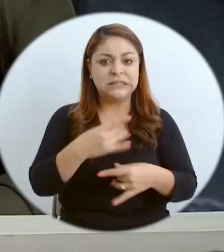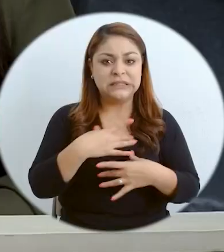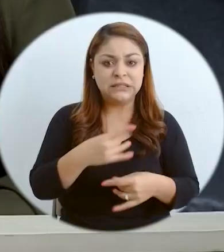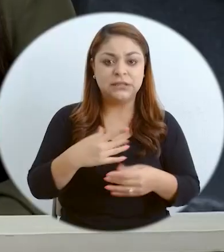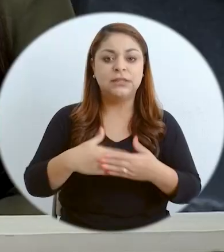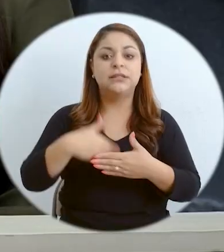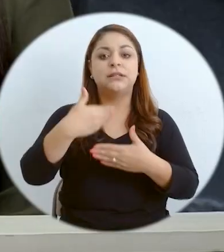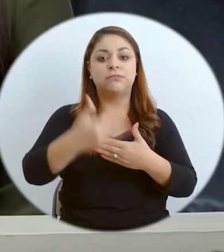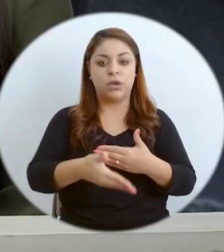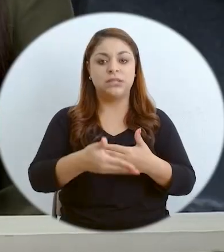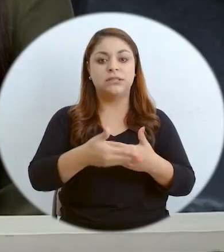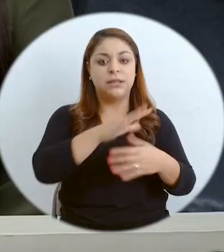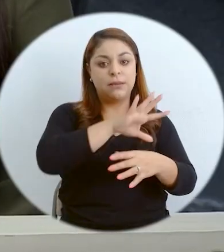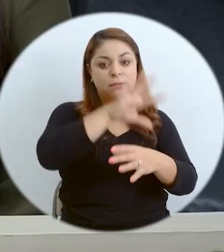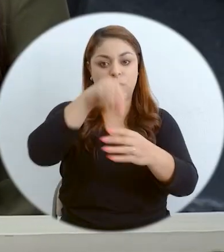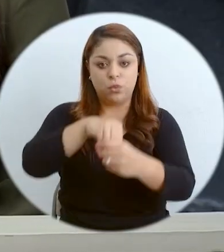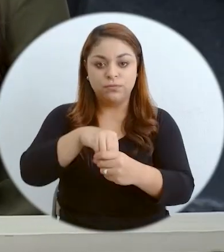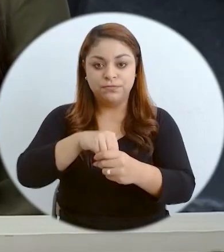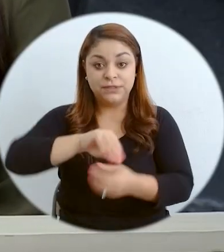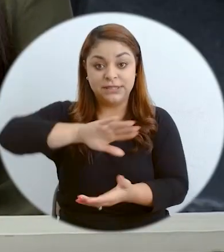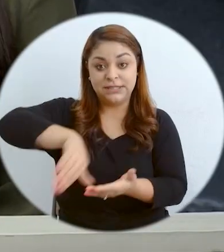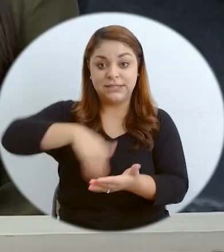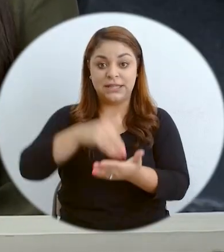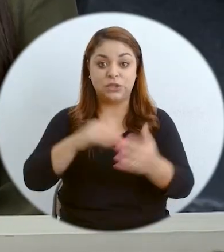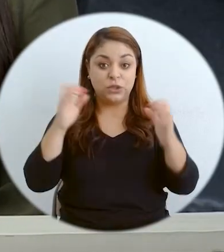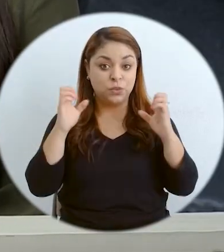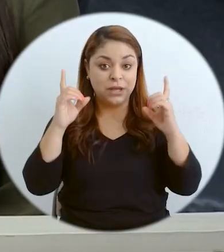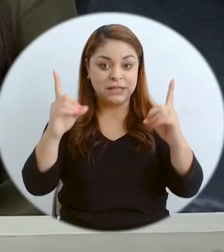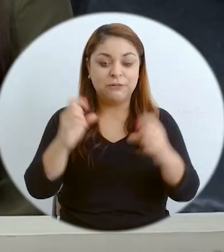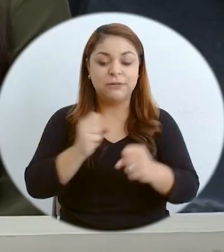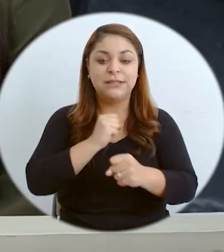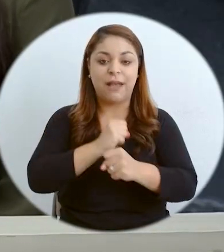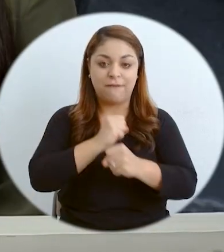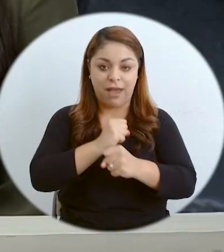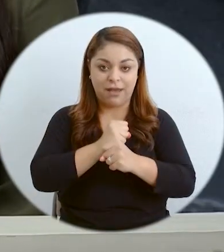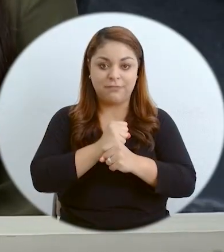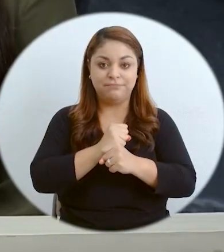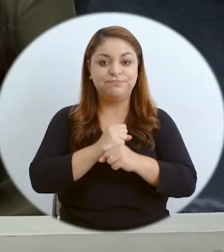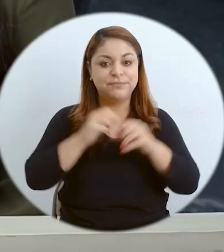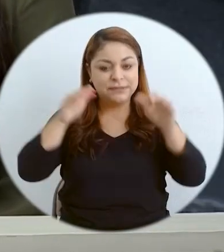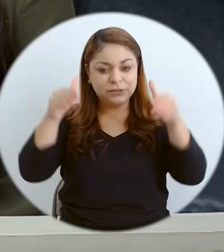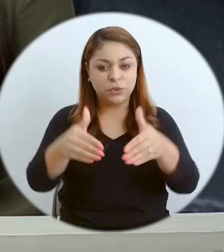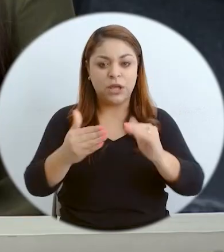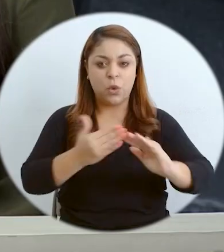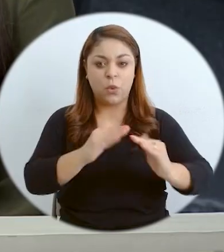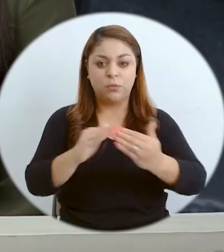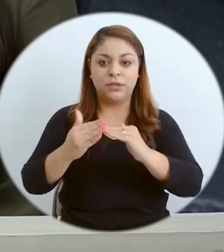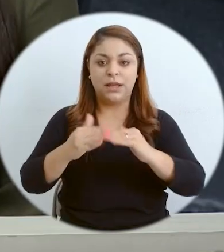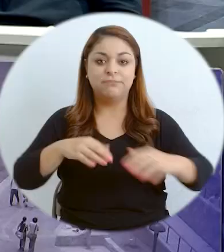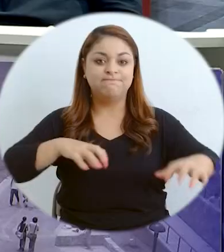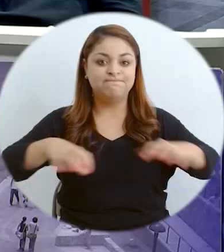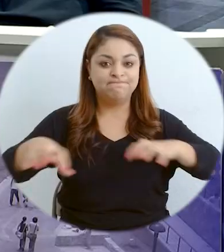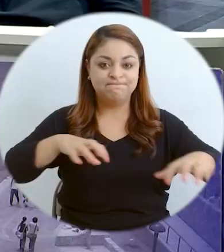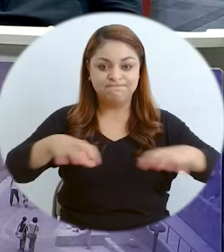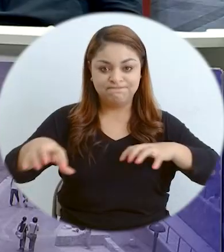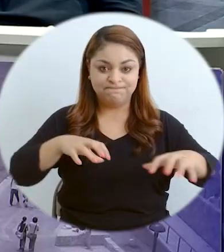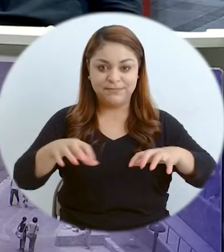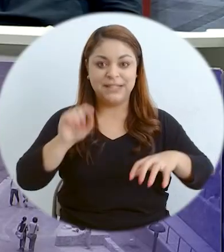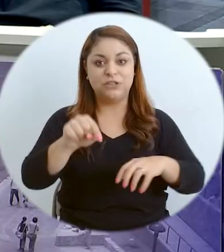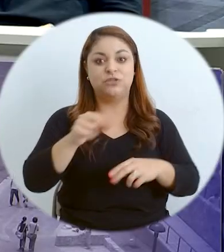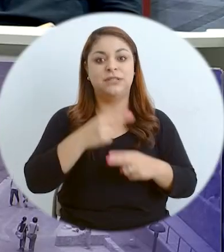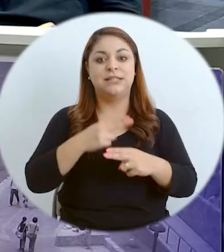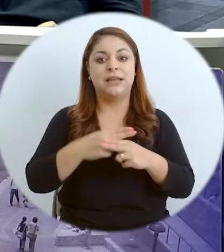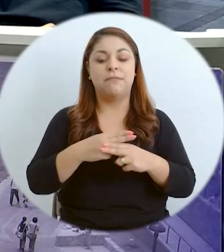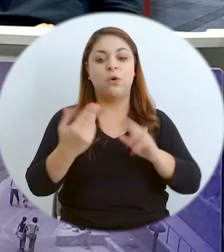nos involucramos. El centro educativo trabaja bajo una comunidad de actores que se llama